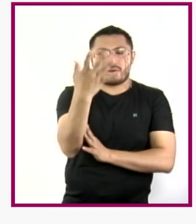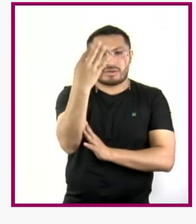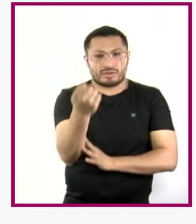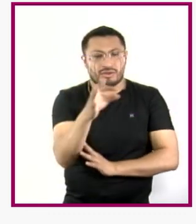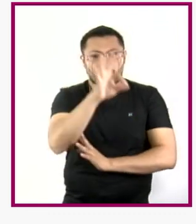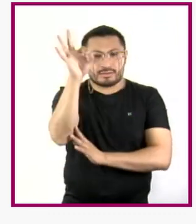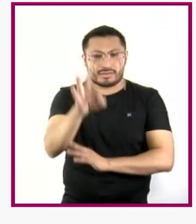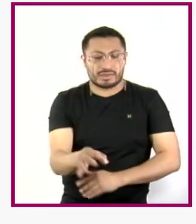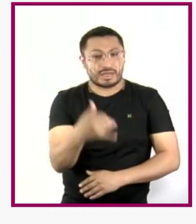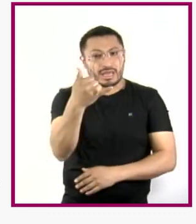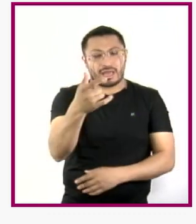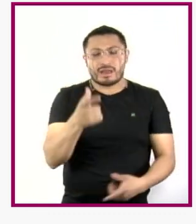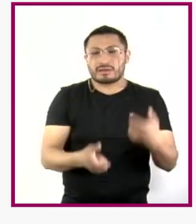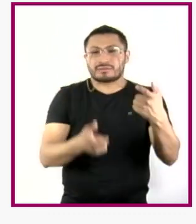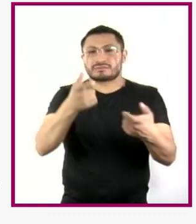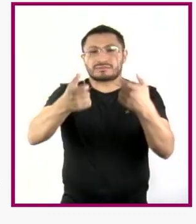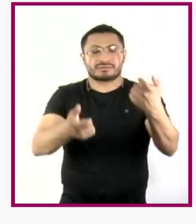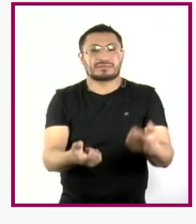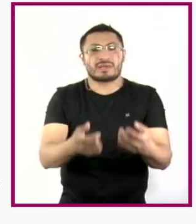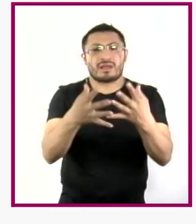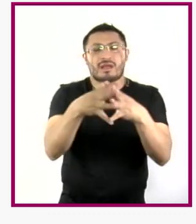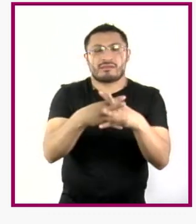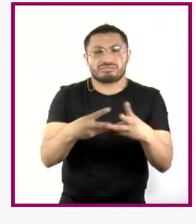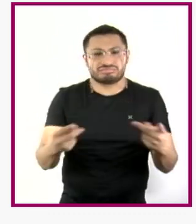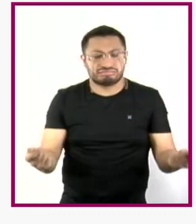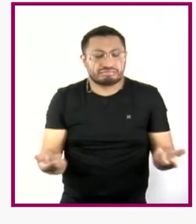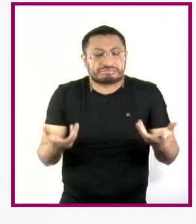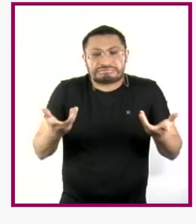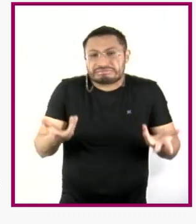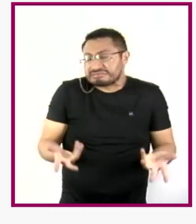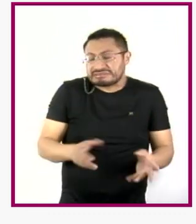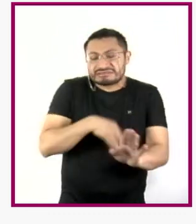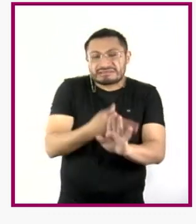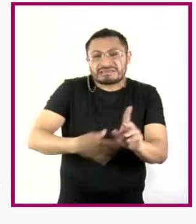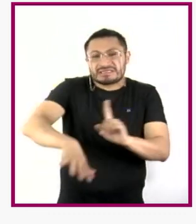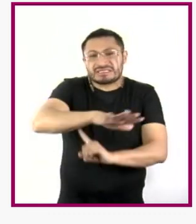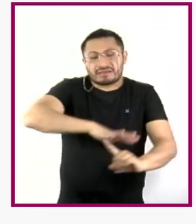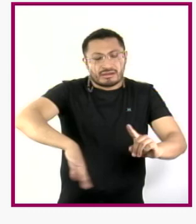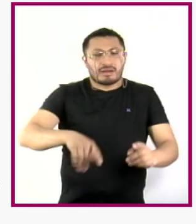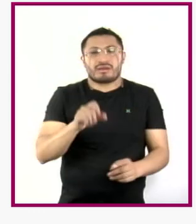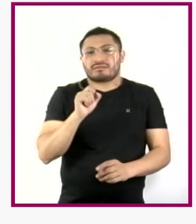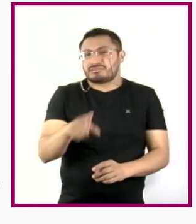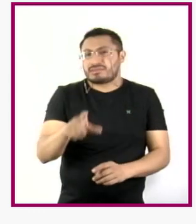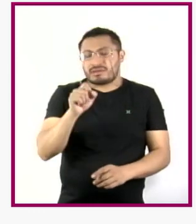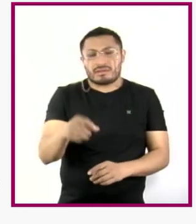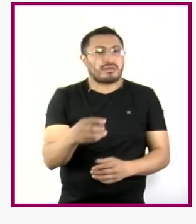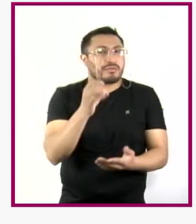7.59% y los costos totales por agotamiento y degradación ambiental lo hicieron en